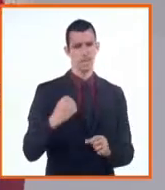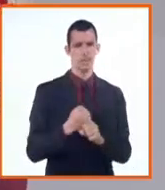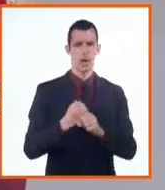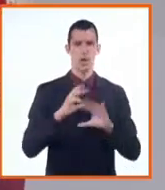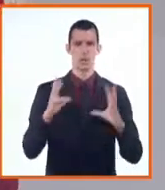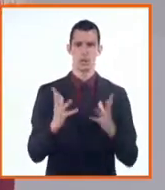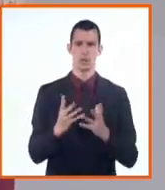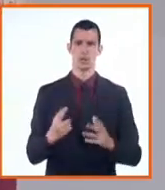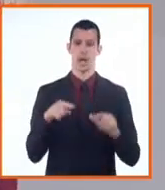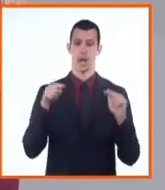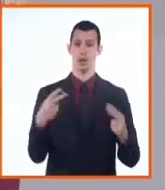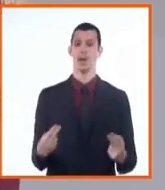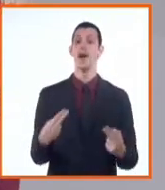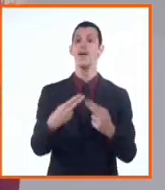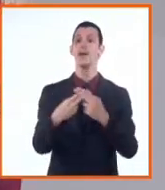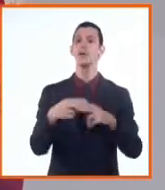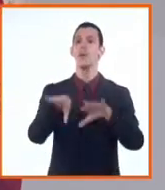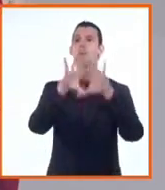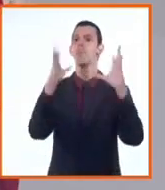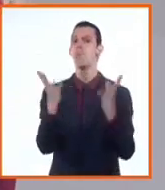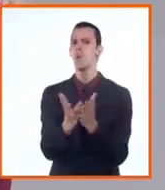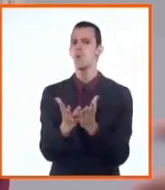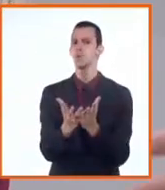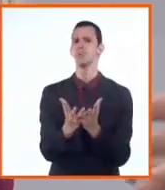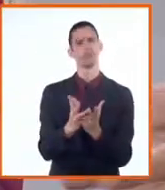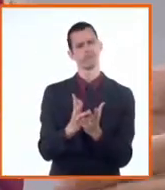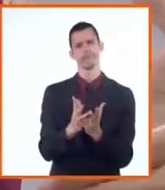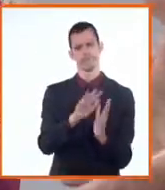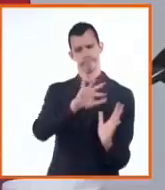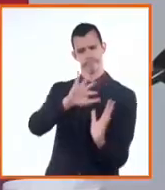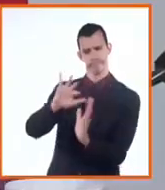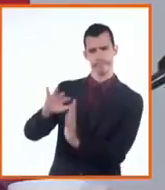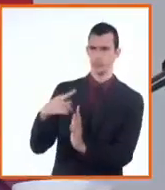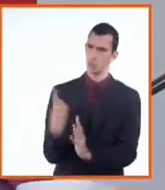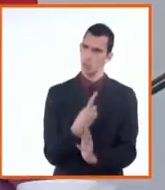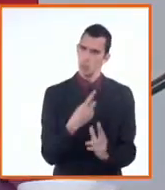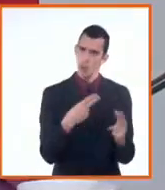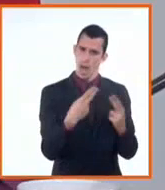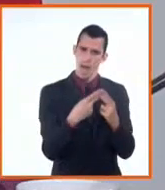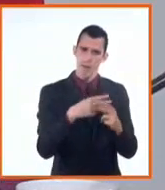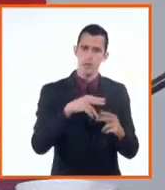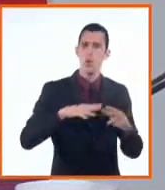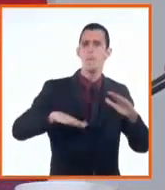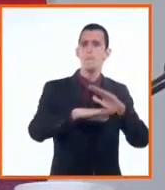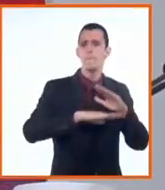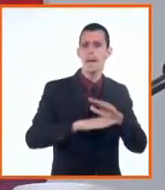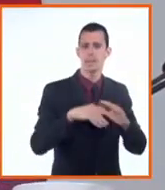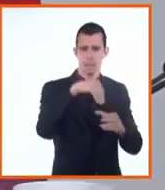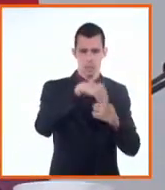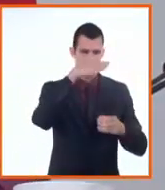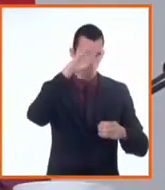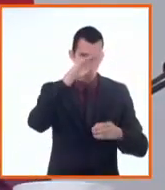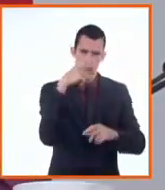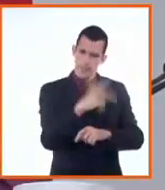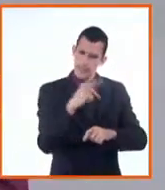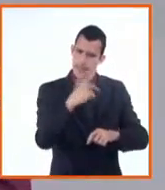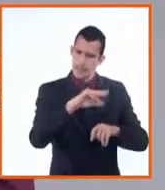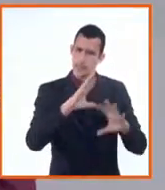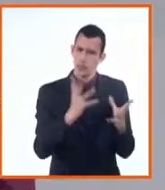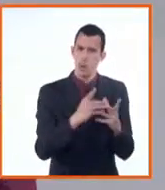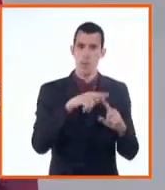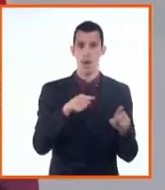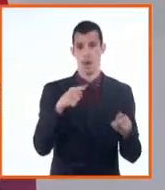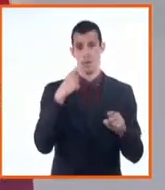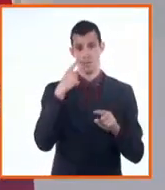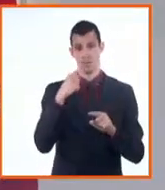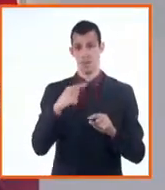las categorías en la base en la iniciación Cuba o ahora las pequeñas ligas fueron todo un acontecimiento todo un éxito las